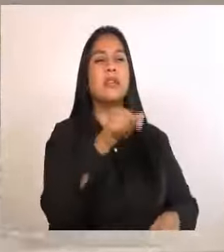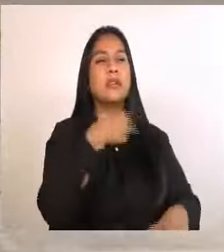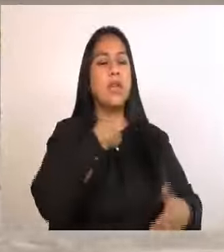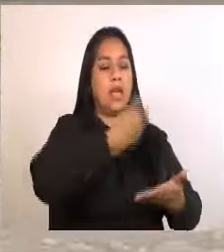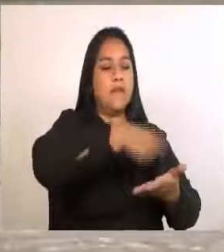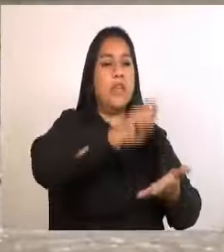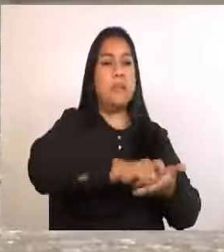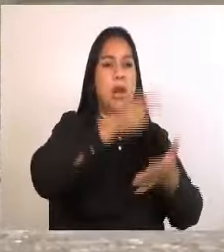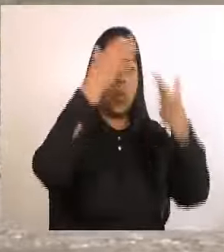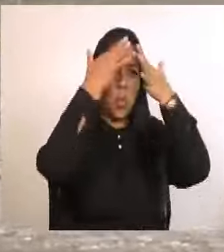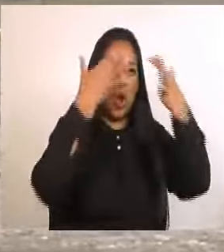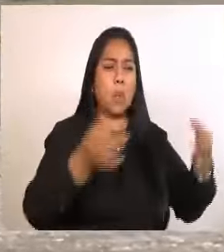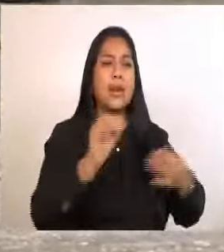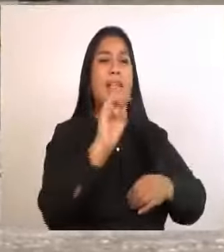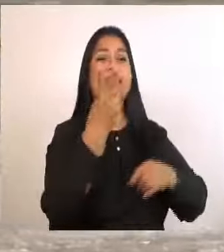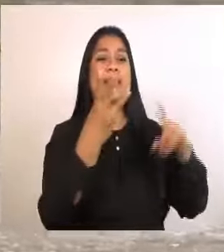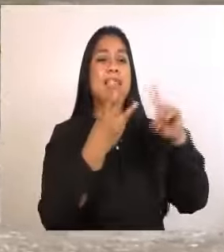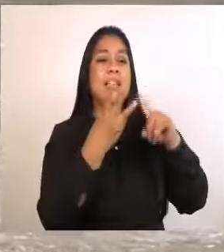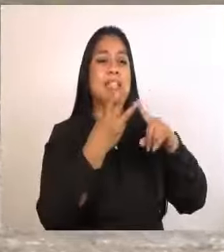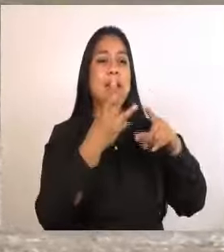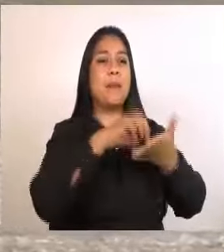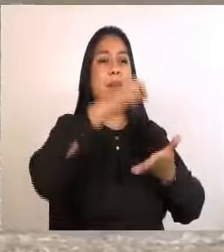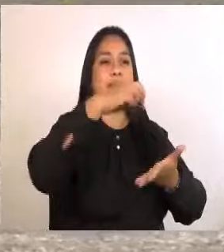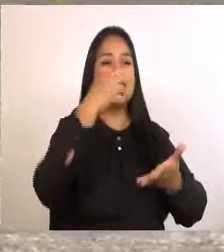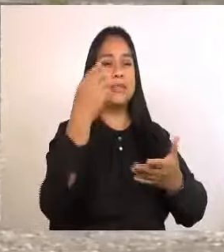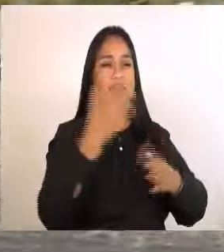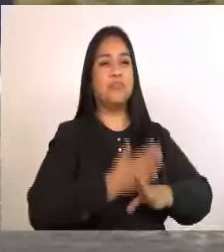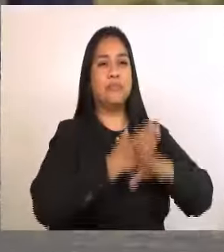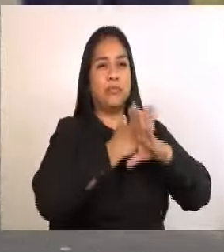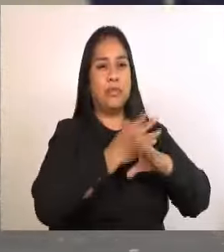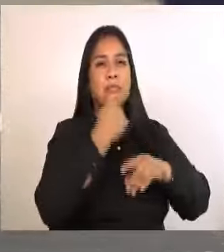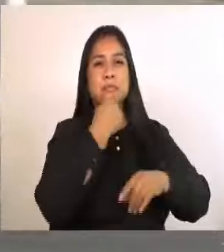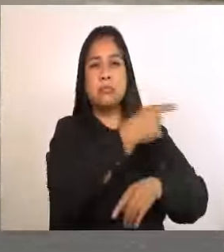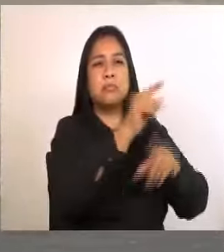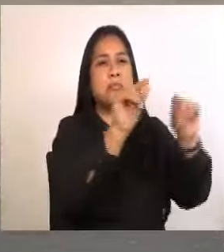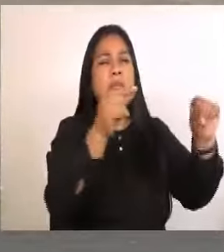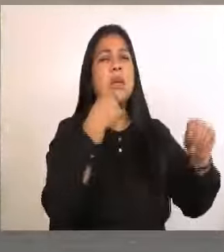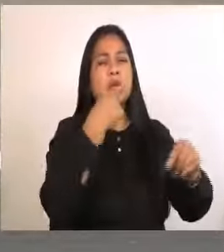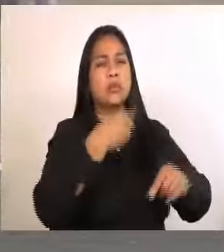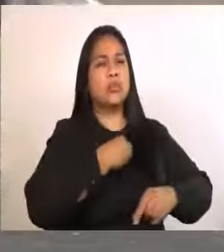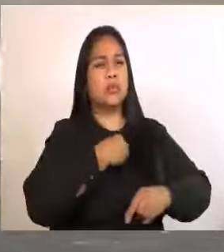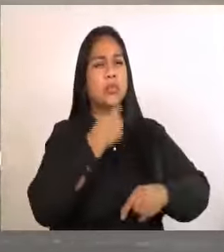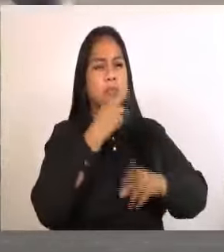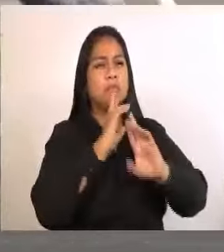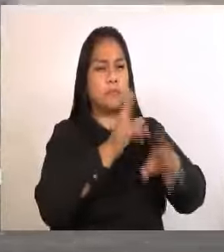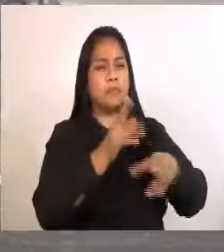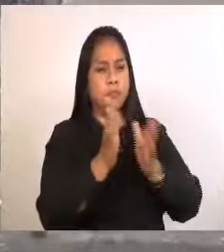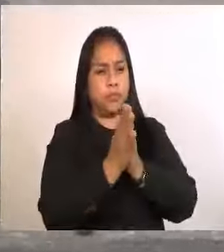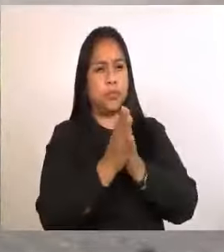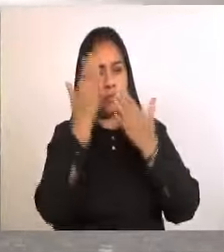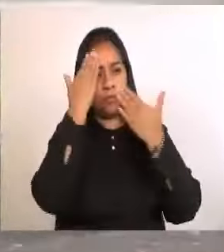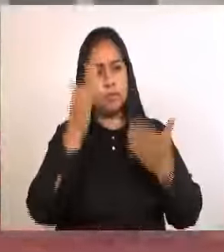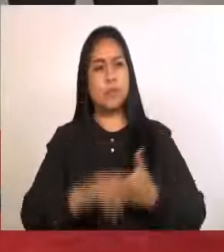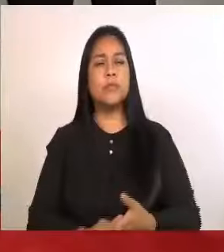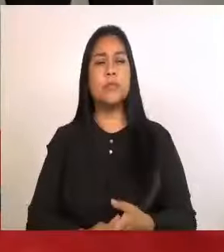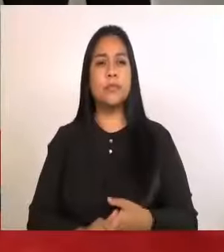tercer país seguro que se le criticó a gobiernos anteriores. Quisiera que pudieran responder a esas críticas. Gracias.